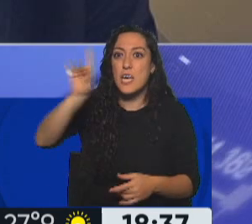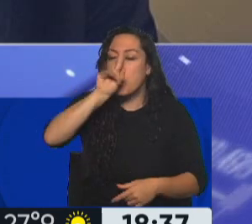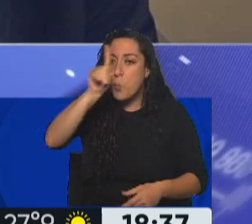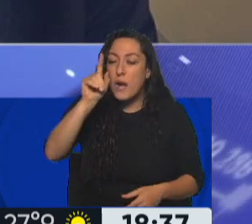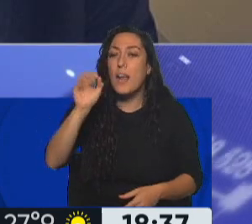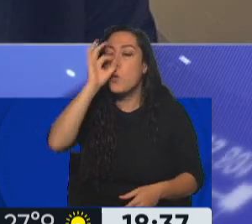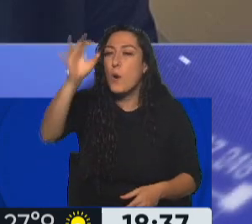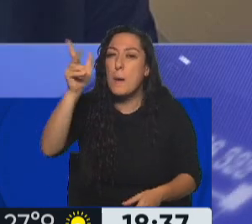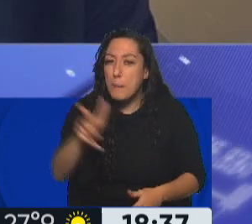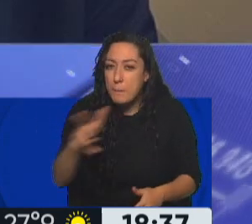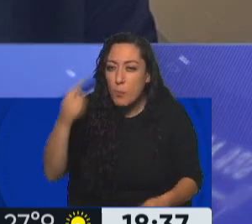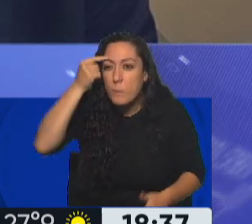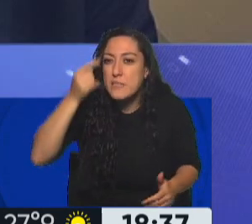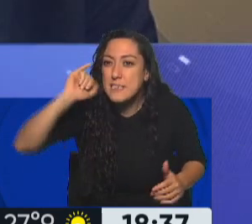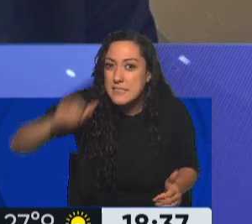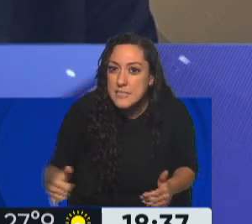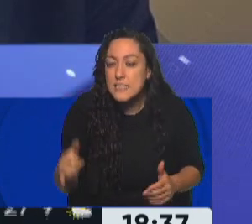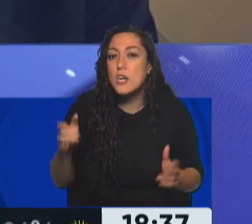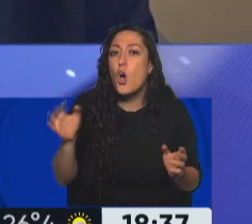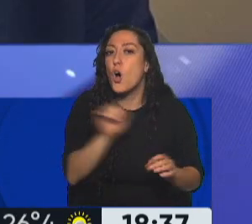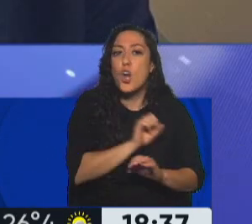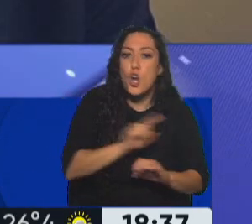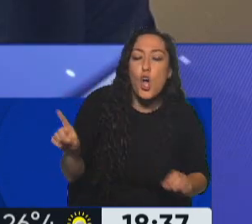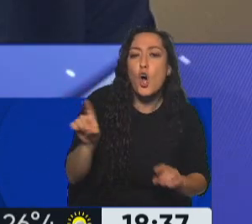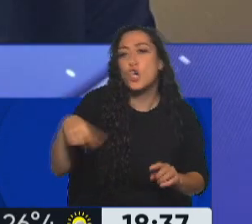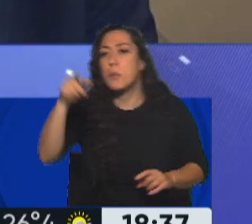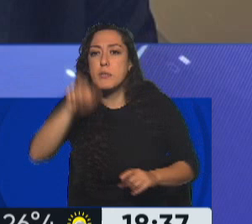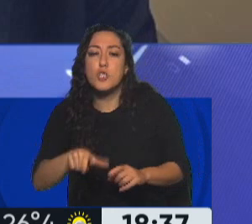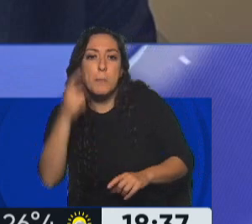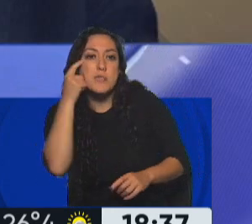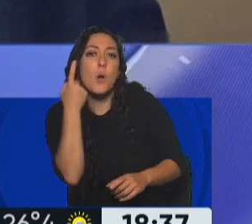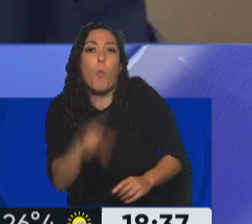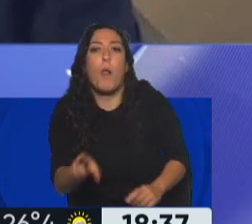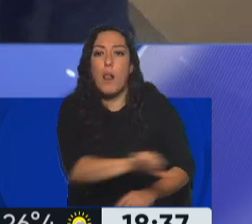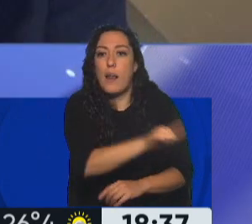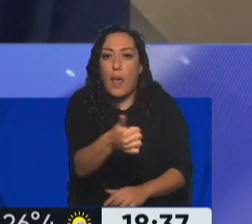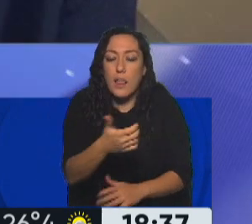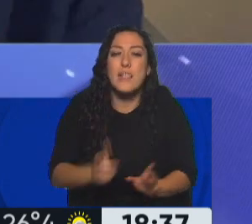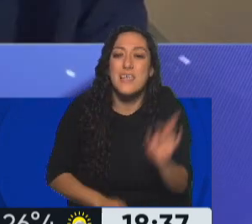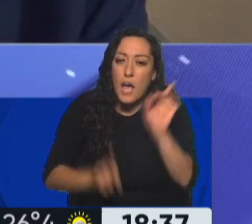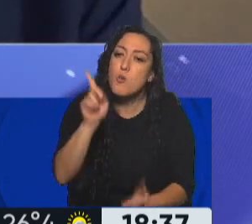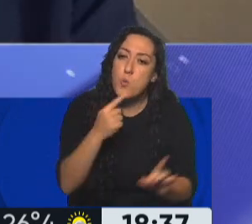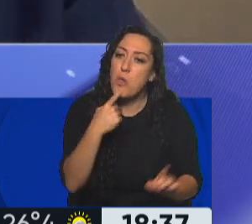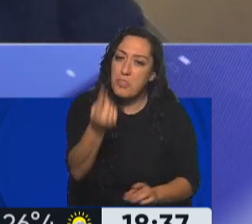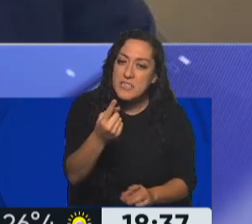puede ir por esa línea? ¿Se anima a jugarse con algún candidato? Bueno, muchos hablan de Cardenal Tagle, que usted